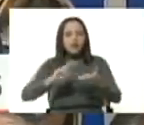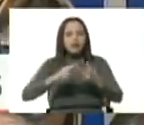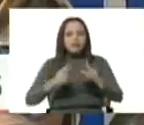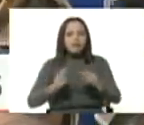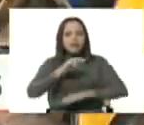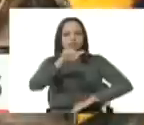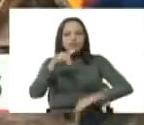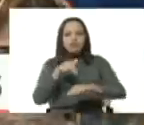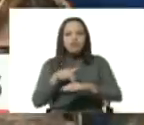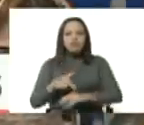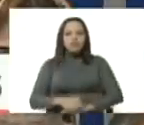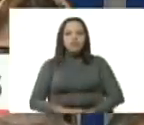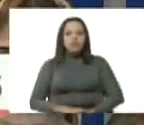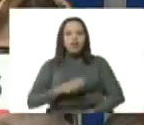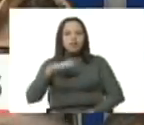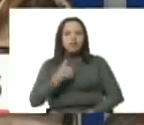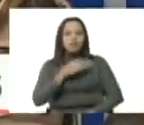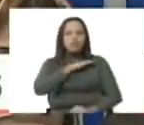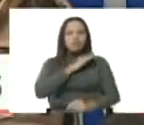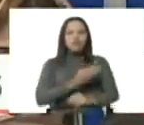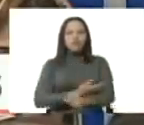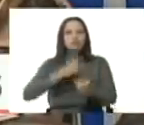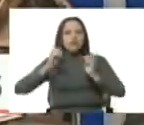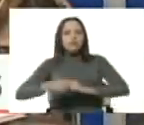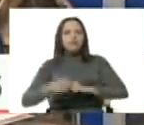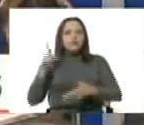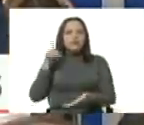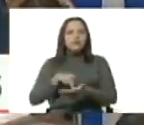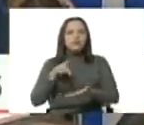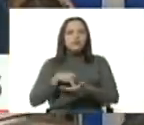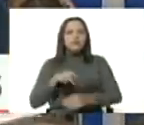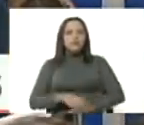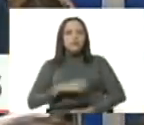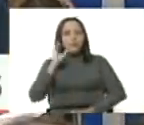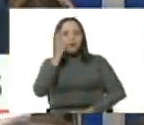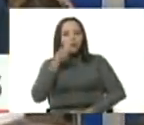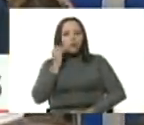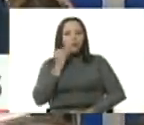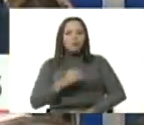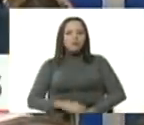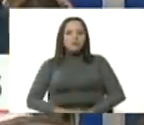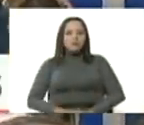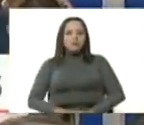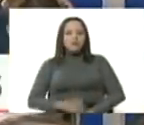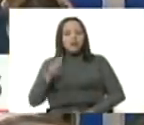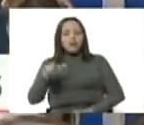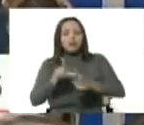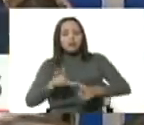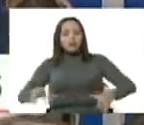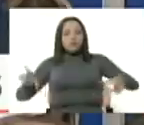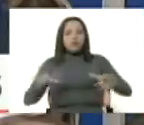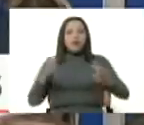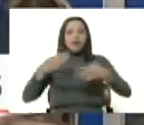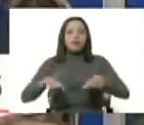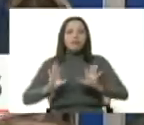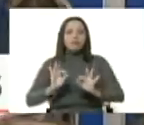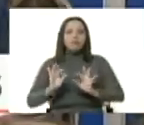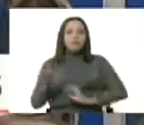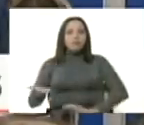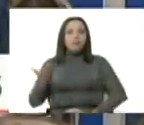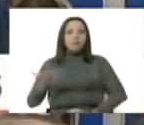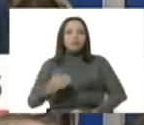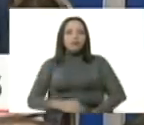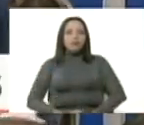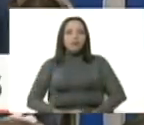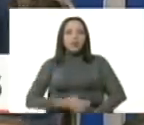nivel nacional. Fortalecer también la participación de la juventud en este espacio tan importante donde nosotros